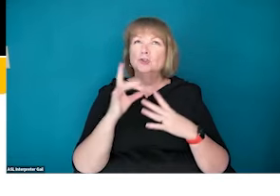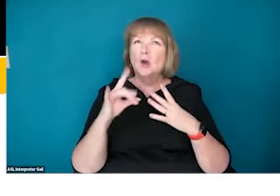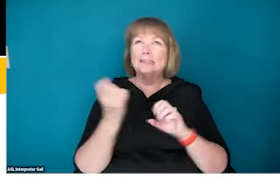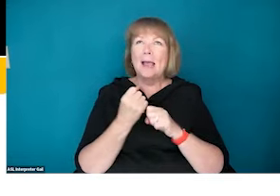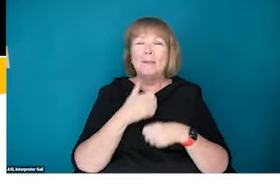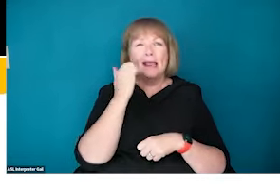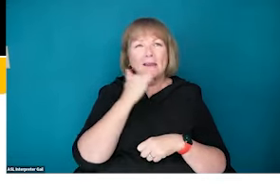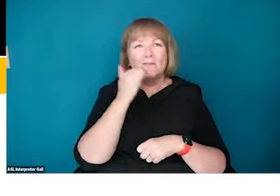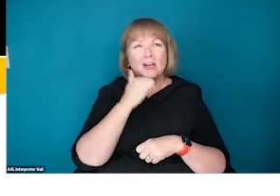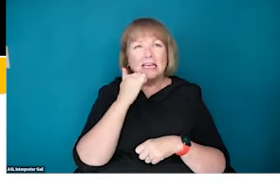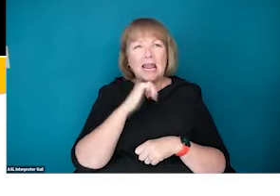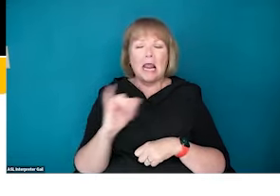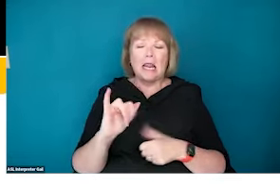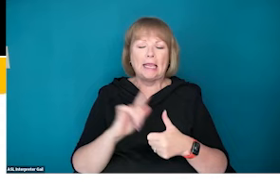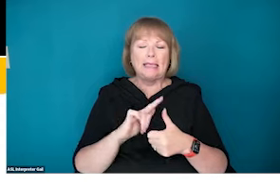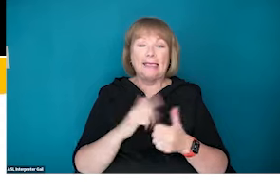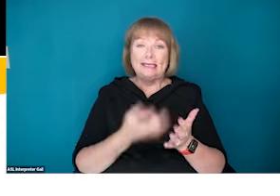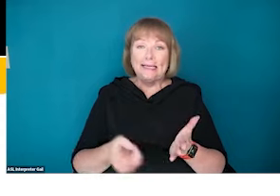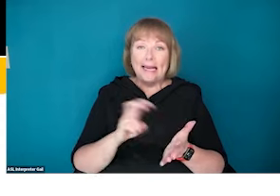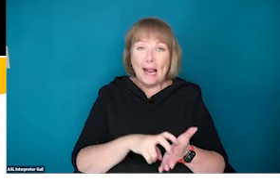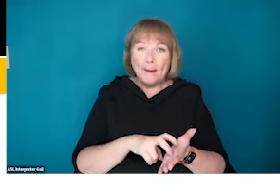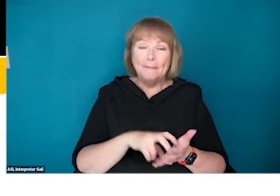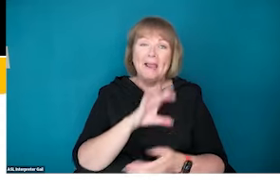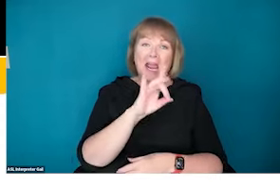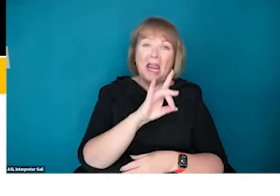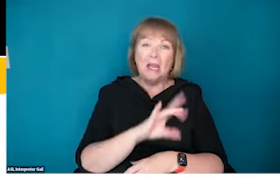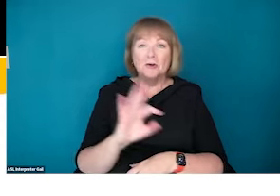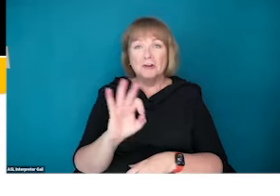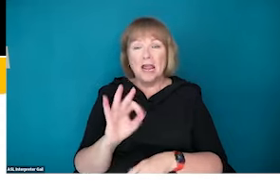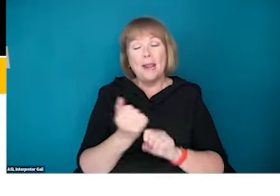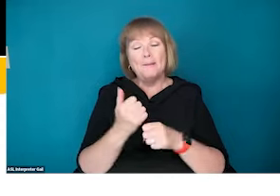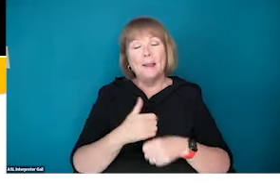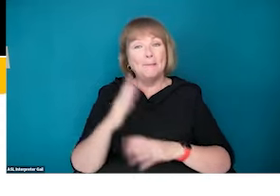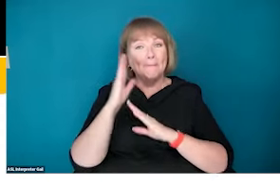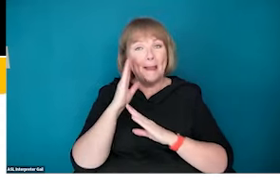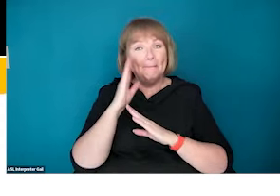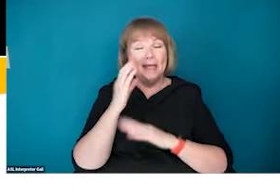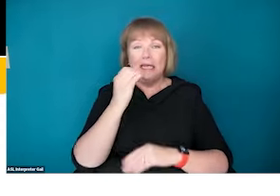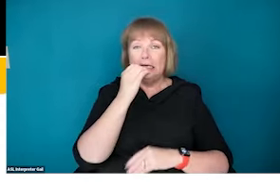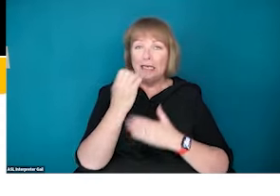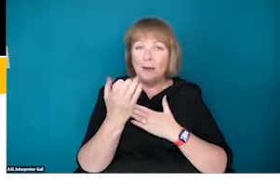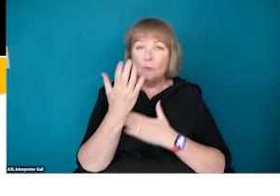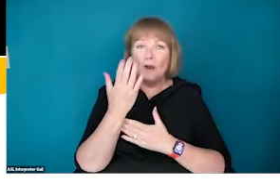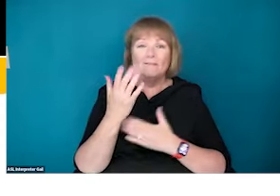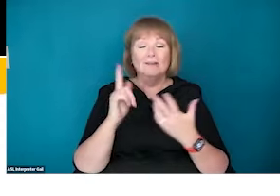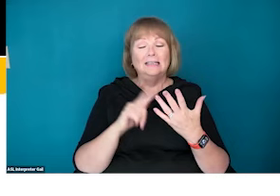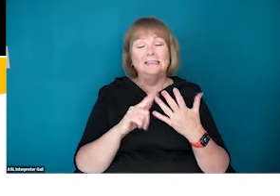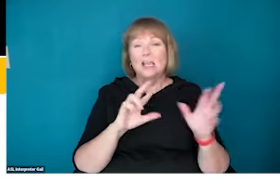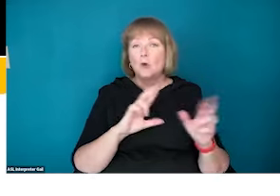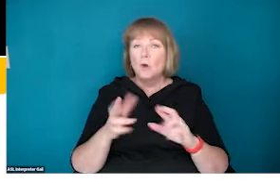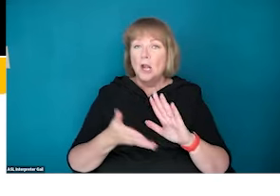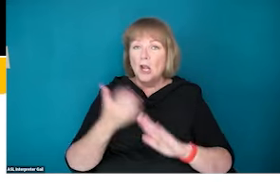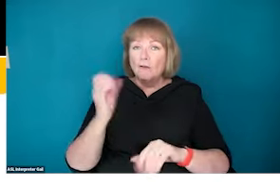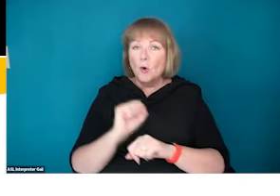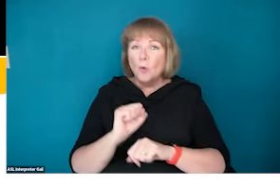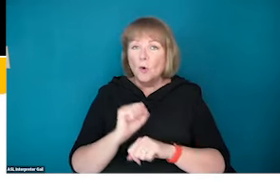alistarme específicamente, alistarme para el trabajo. En ese momento no estoy trabajando, pero voy a empezar a trabajar la próxima semana. ¿Estás segura